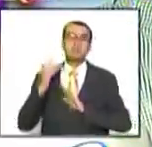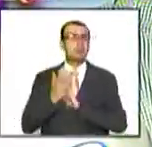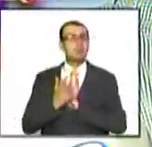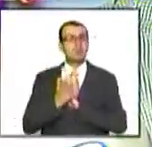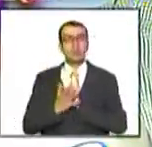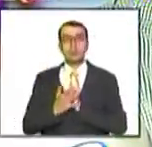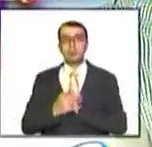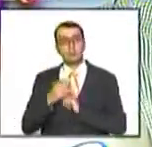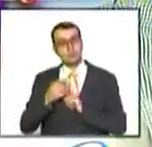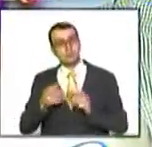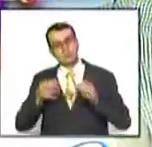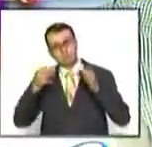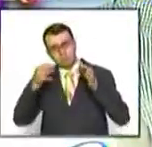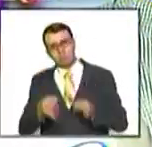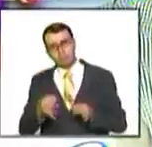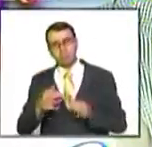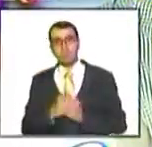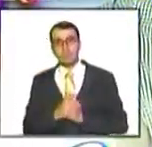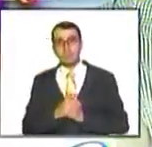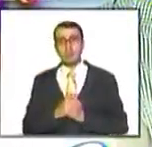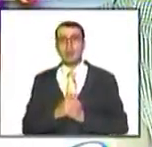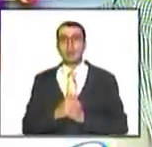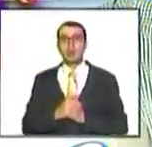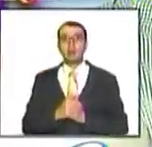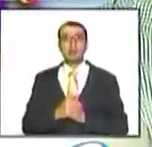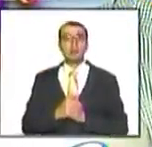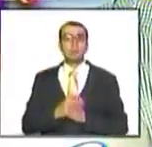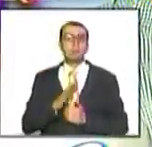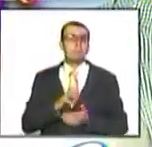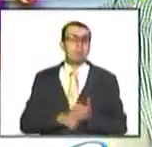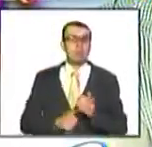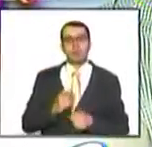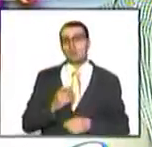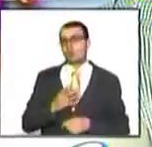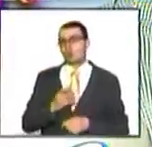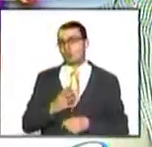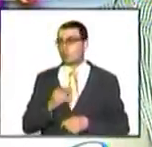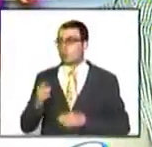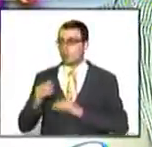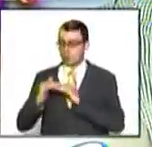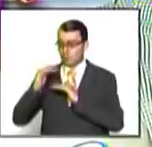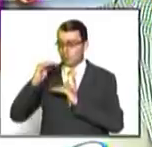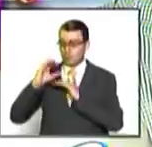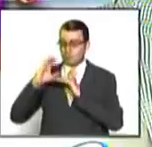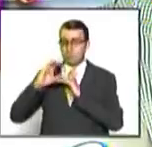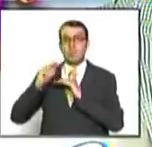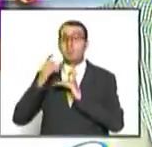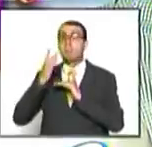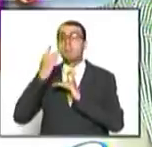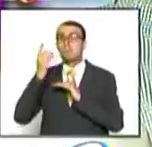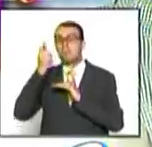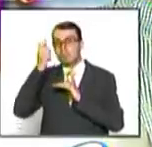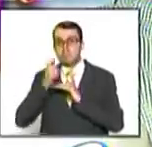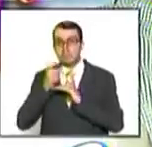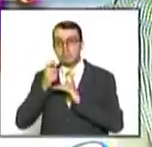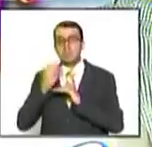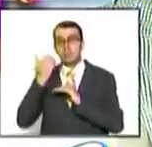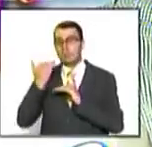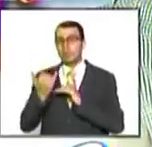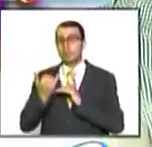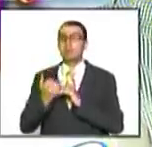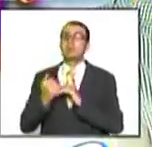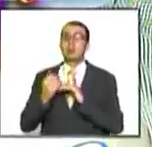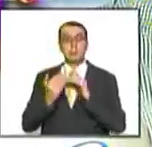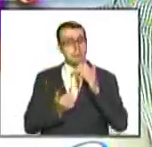la efectividad para reducir el dolor con el plasma rico en plaquetas aparece a partir de la tercera